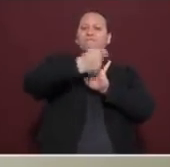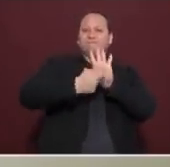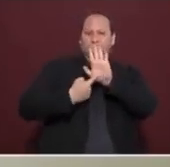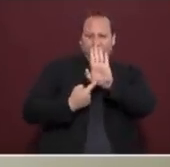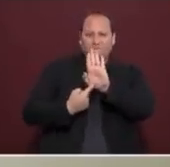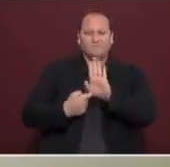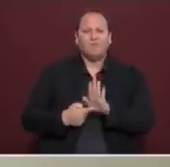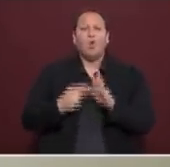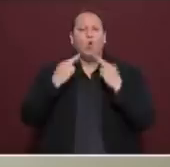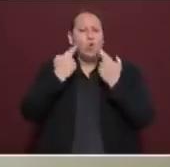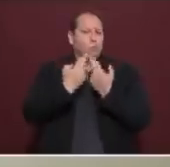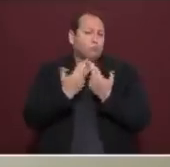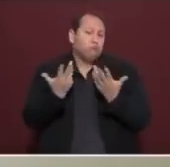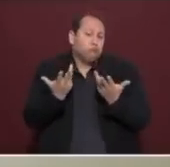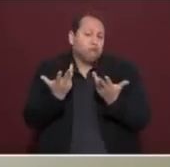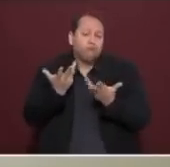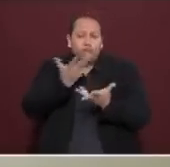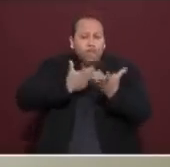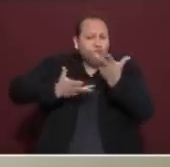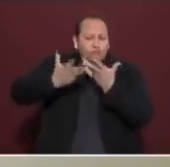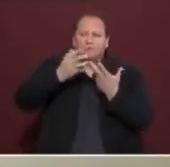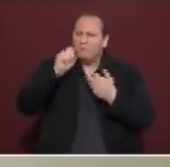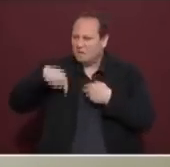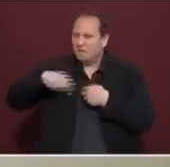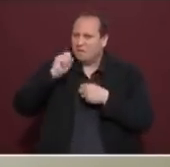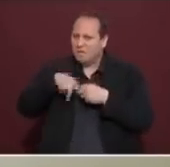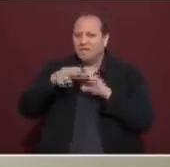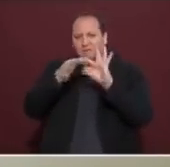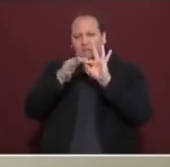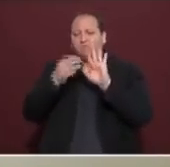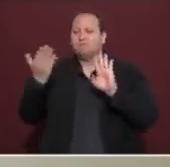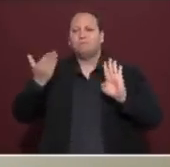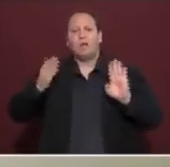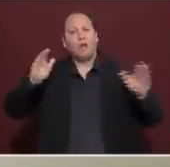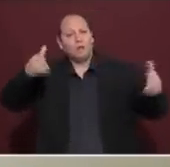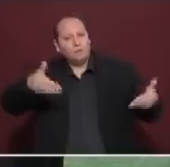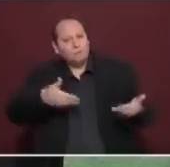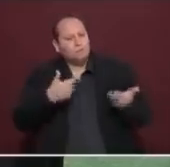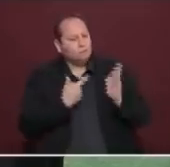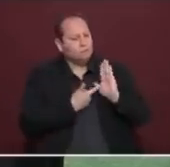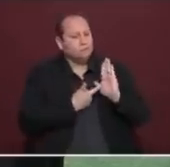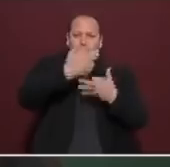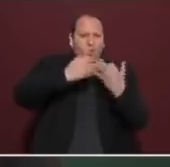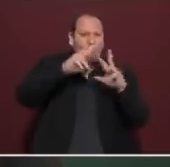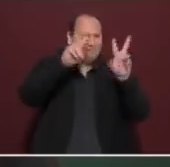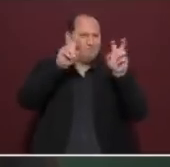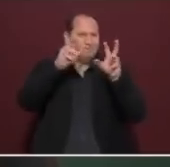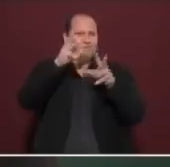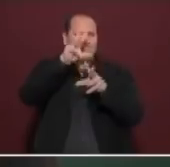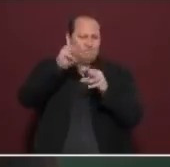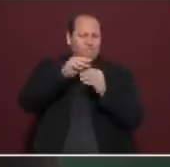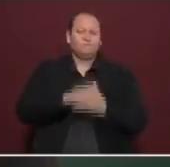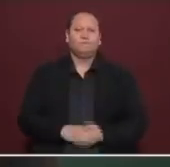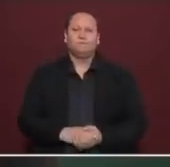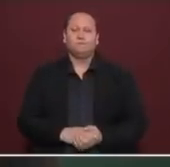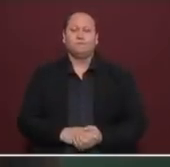en tijuana baja california han logrado una disminución en el número de homicidios en esta ciudad ésta